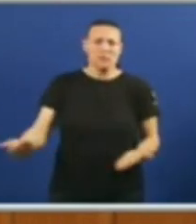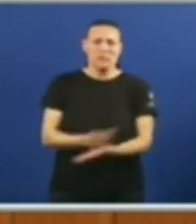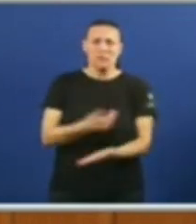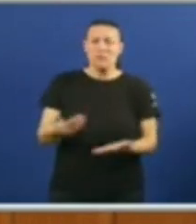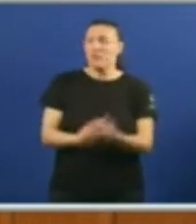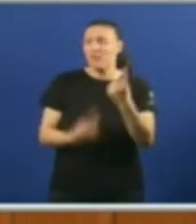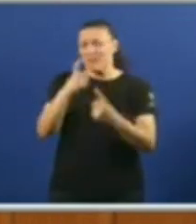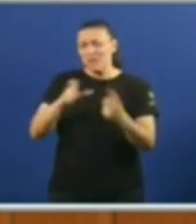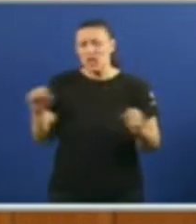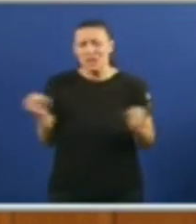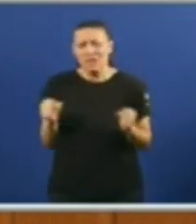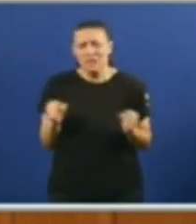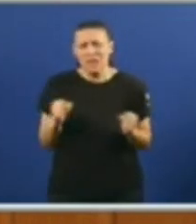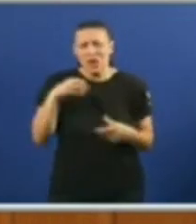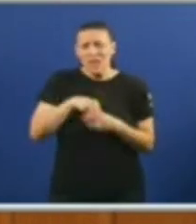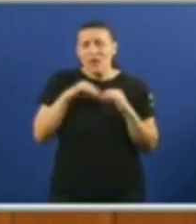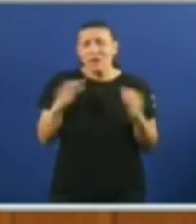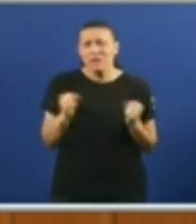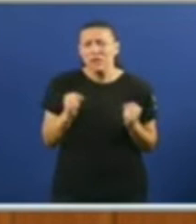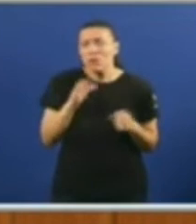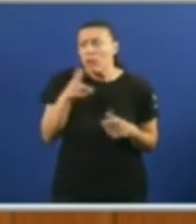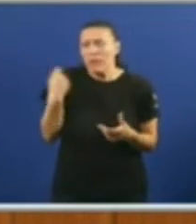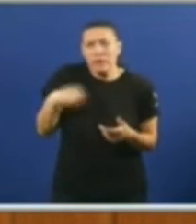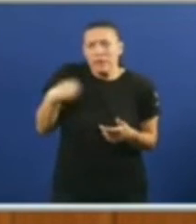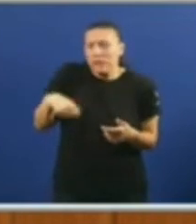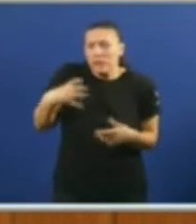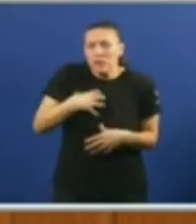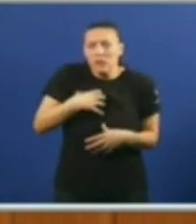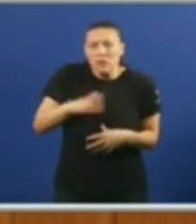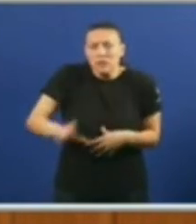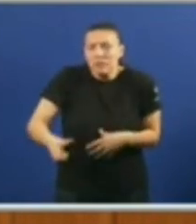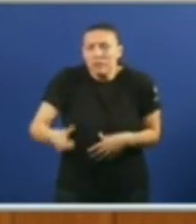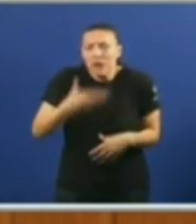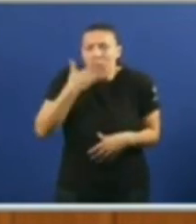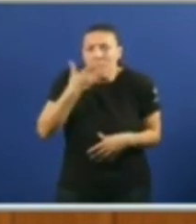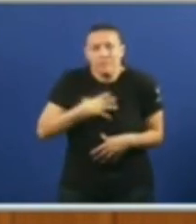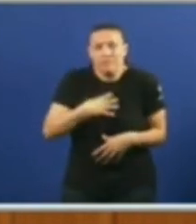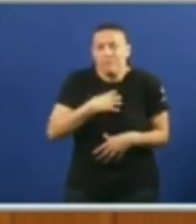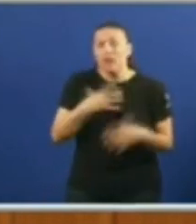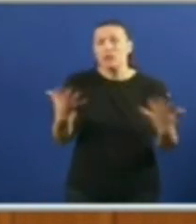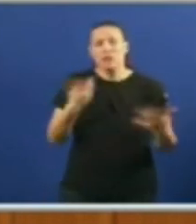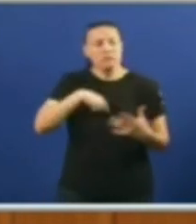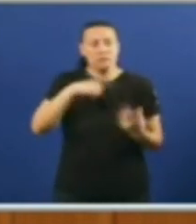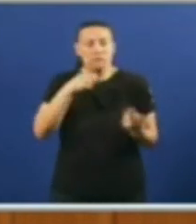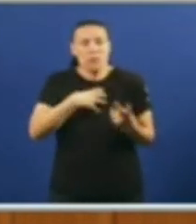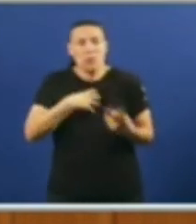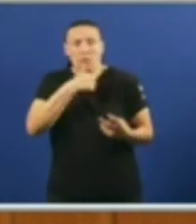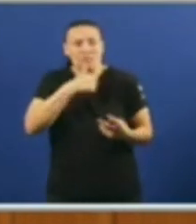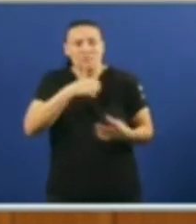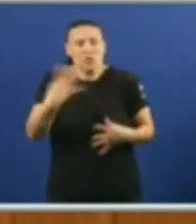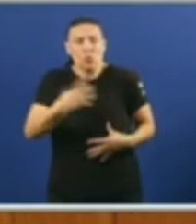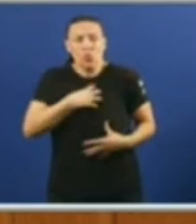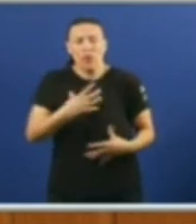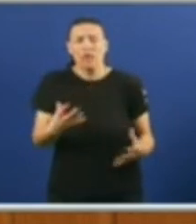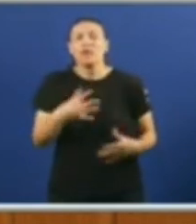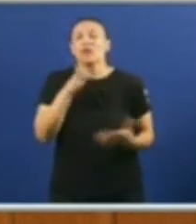pasando frío nas súas casas e iso é algo que non podemos tolerar. Nos propoñemos avanzar neste ámbito porque